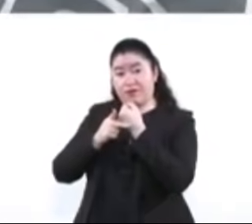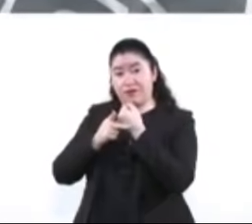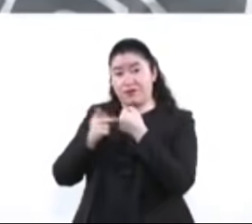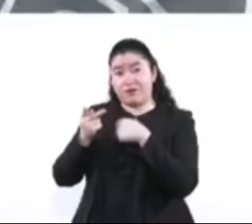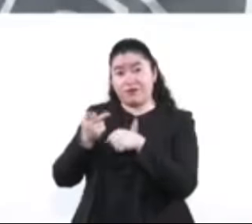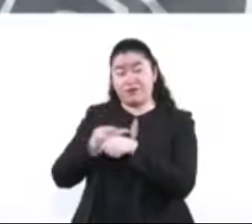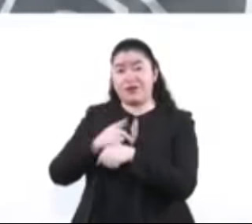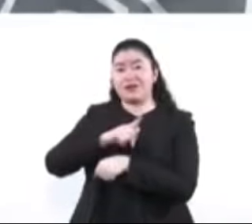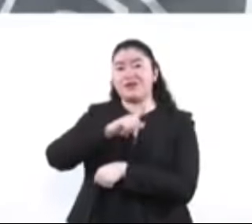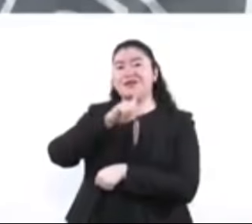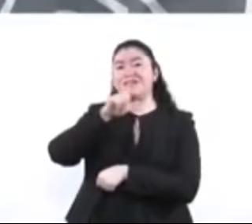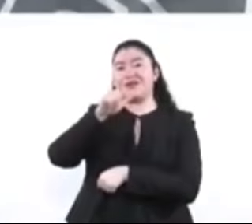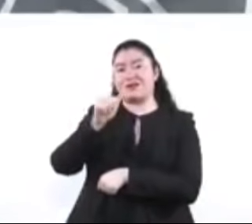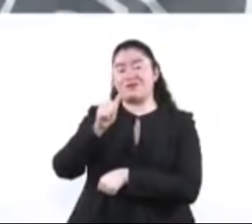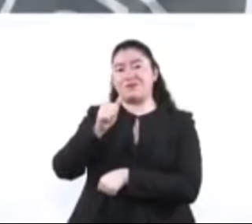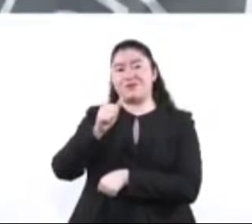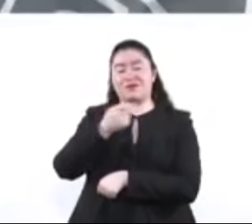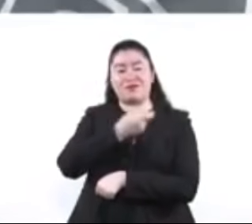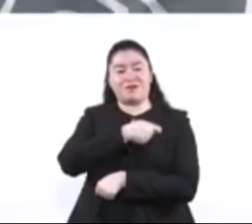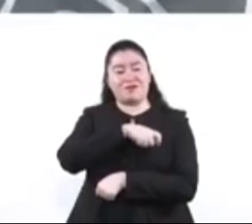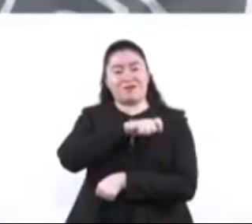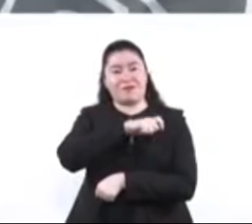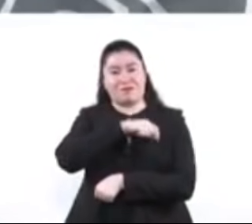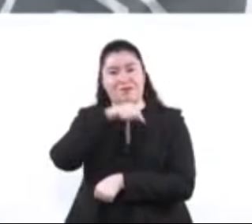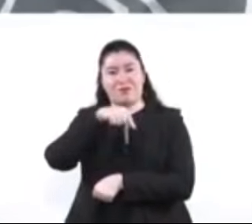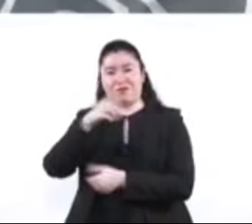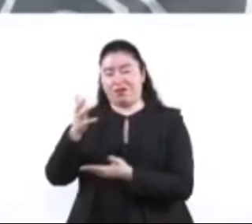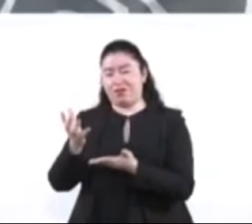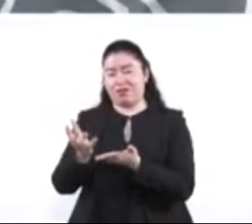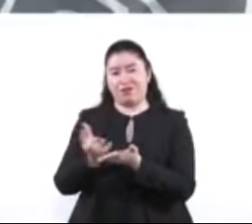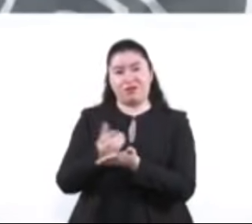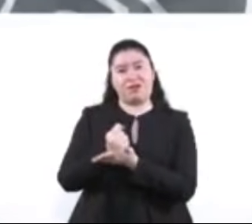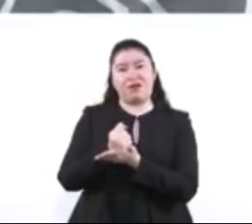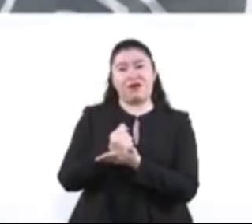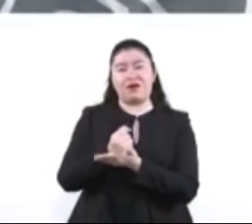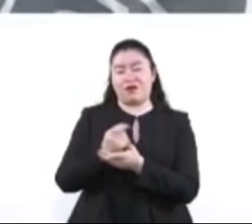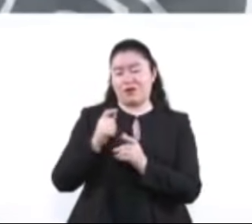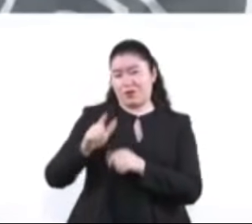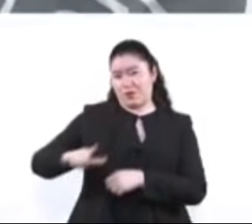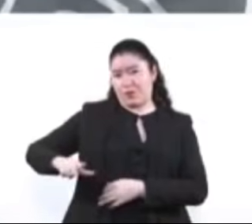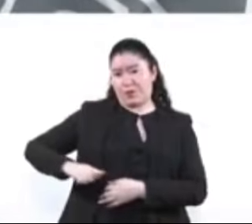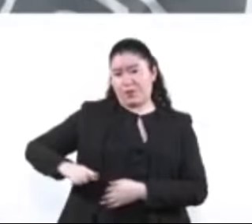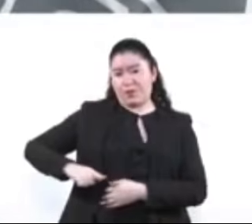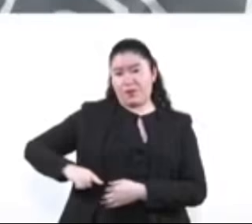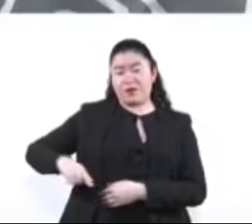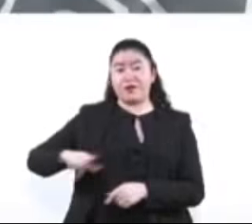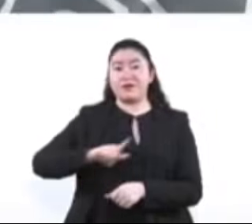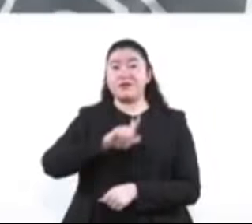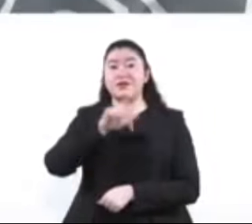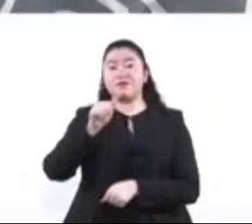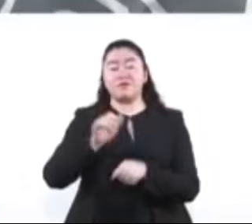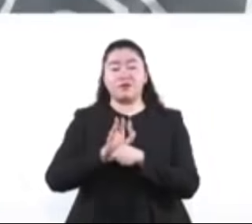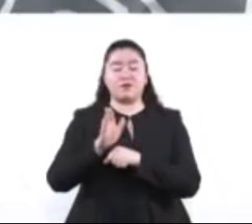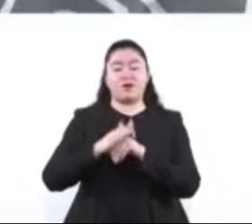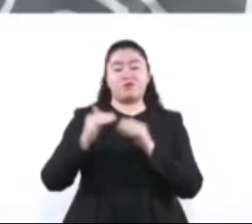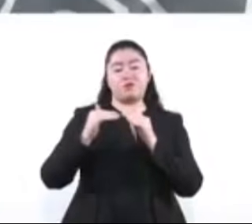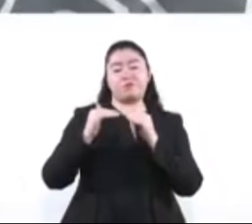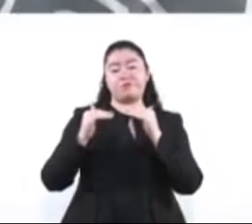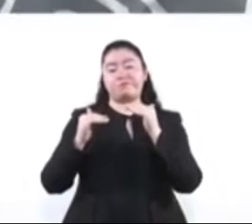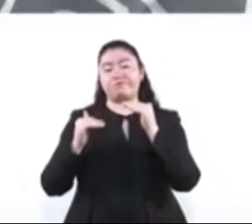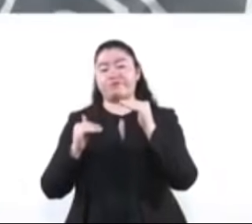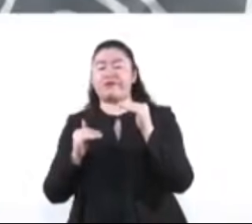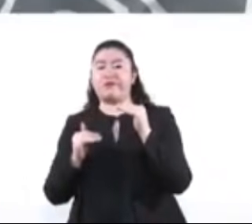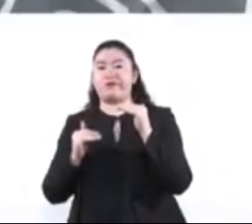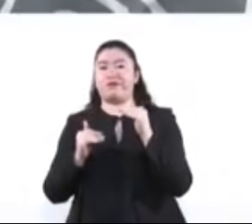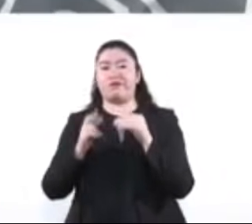lamentablemente después de la colonia, una historia de clasismo, de racismo, que viene desde la colonia,